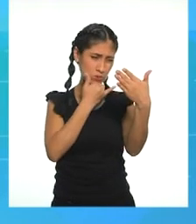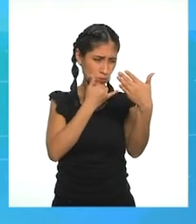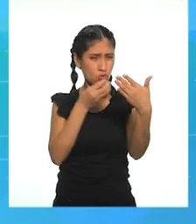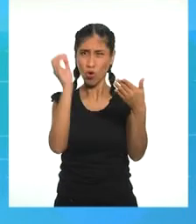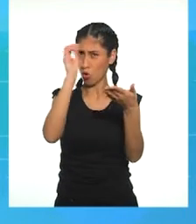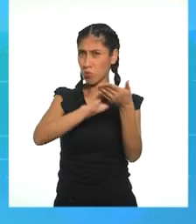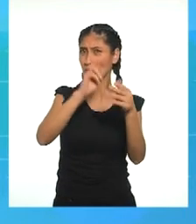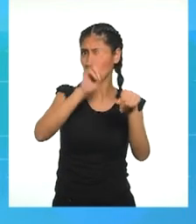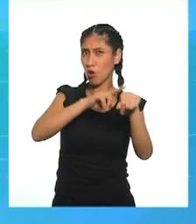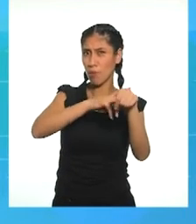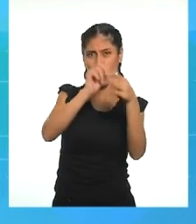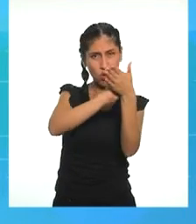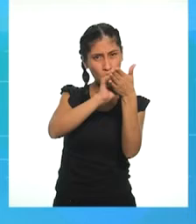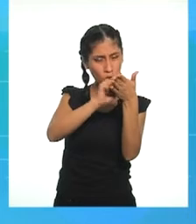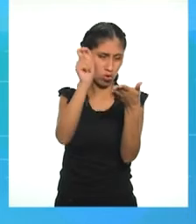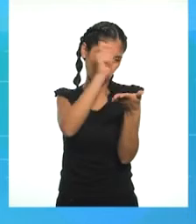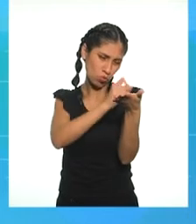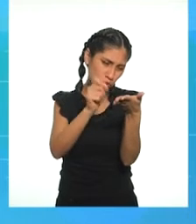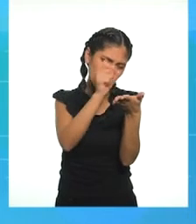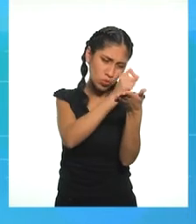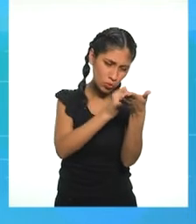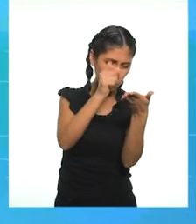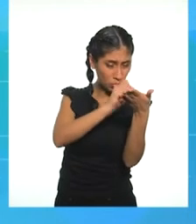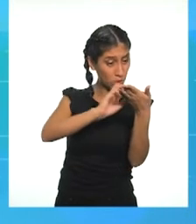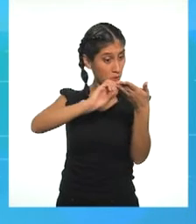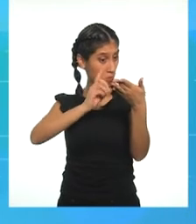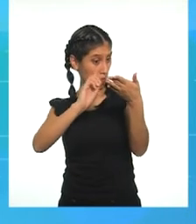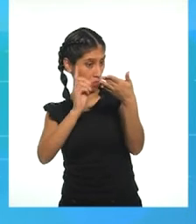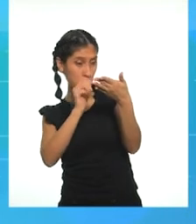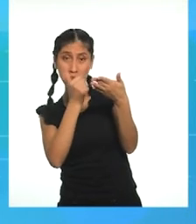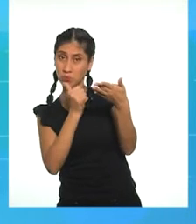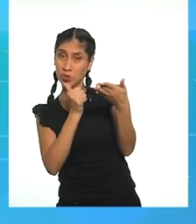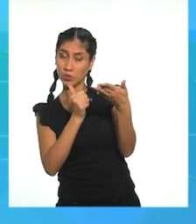las modificaciones que se consideren convenientes.